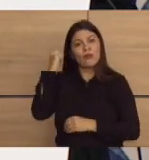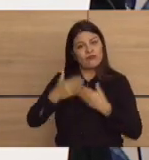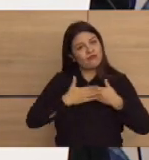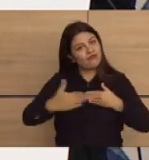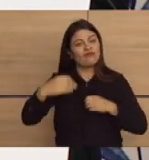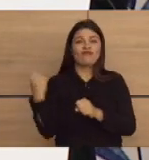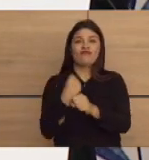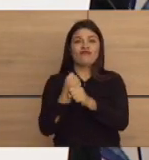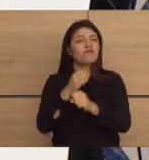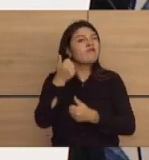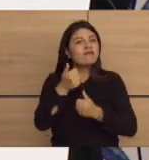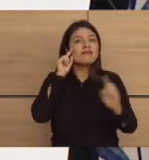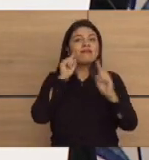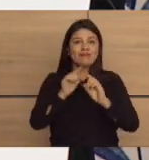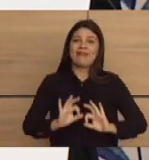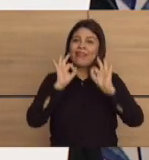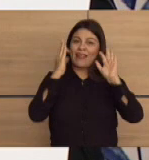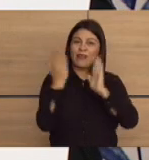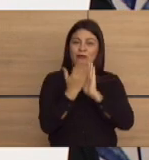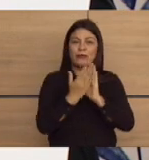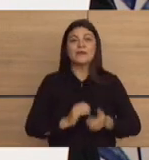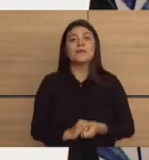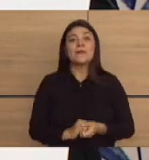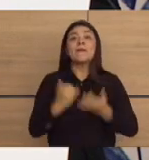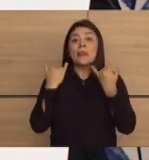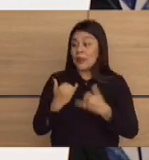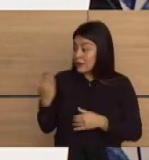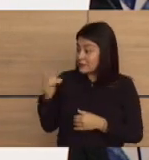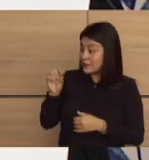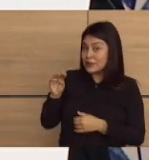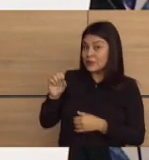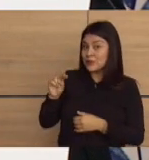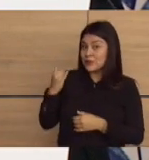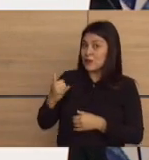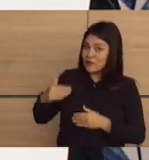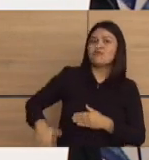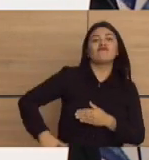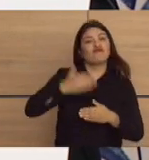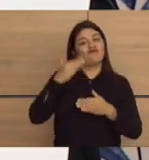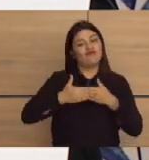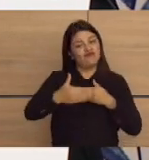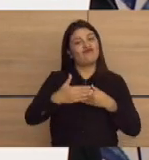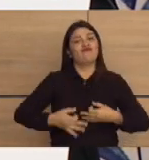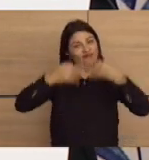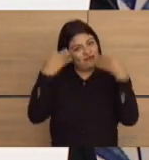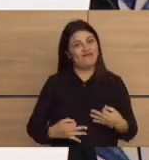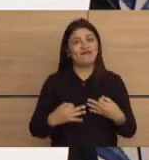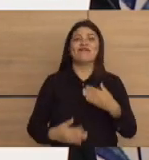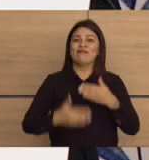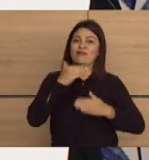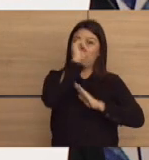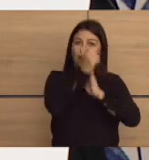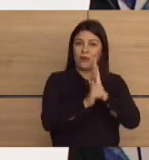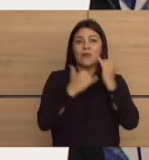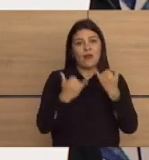calidad. Vamos entonces, sin más, Simón, a comenzar con el acto formal de instalación de este Foro